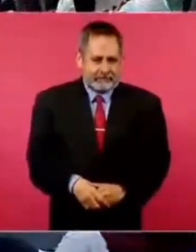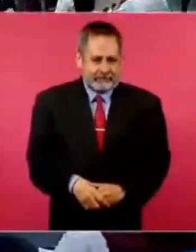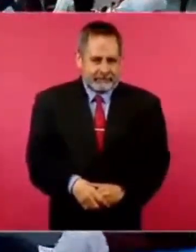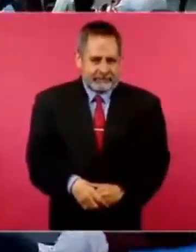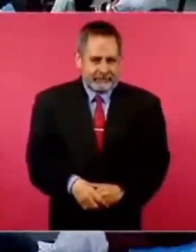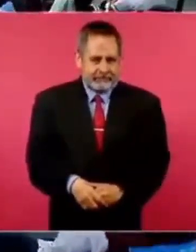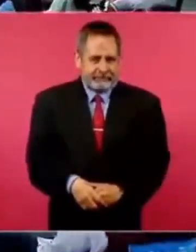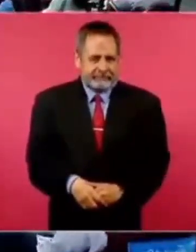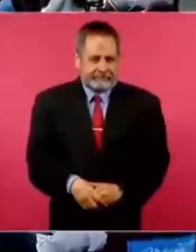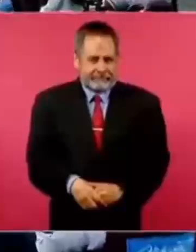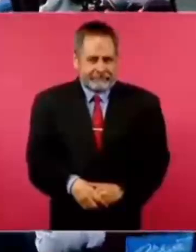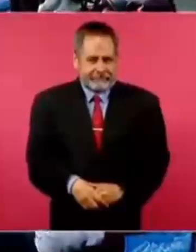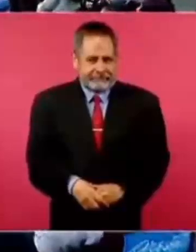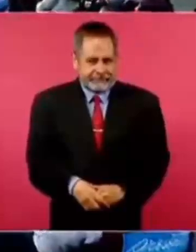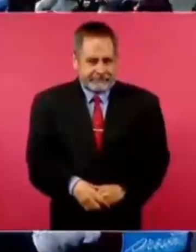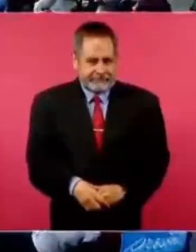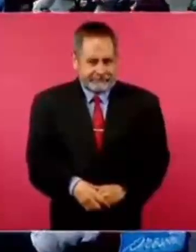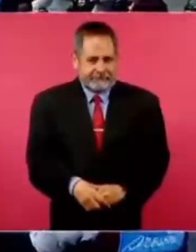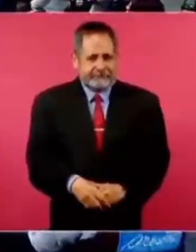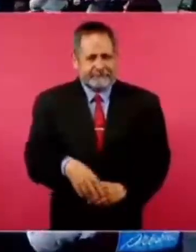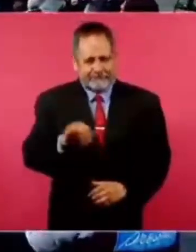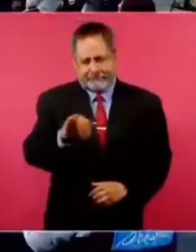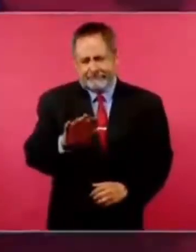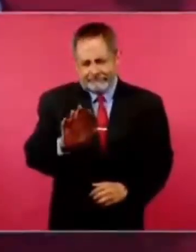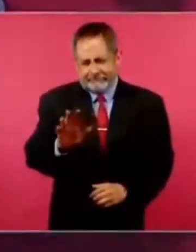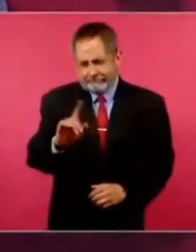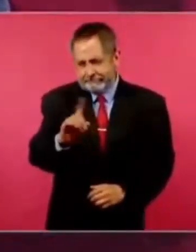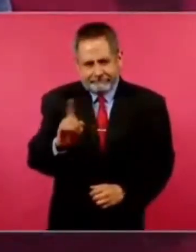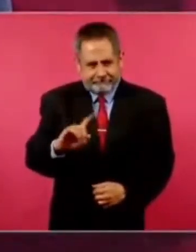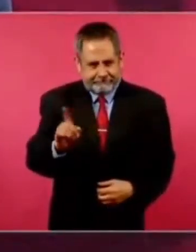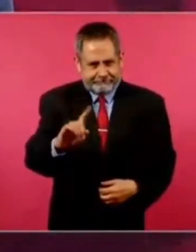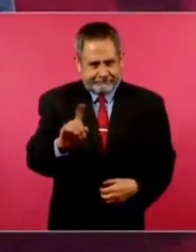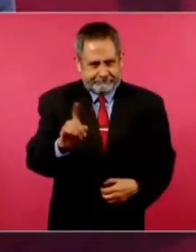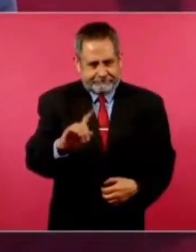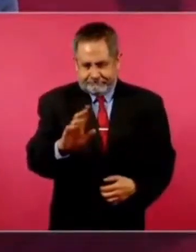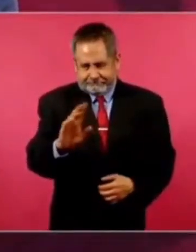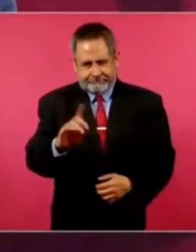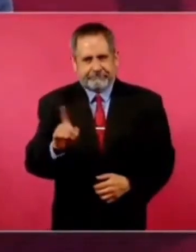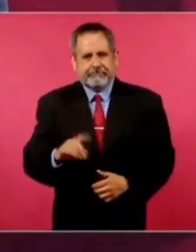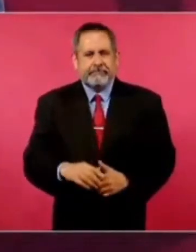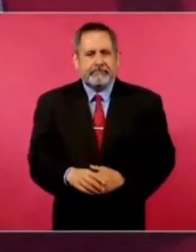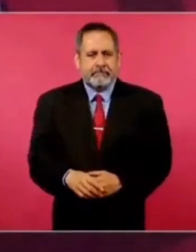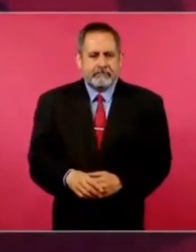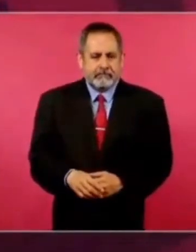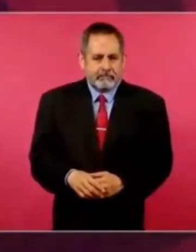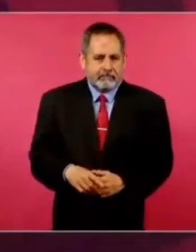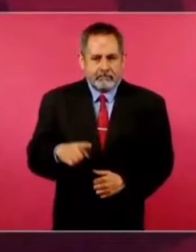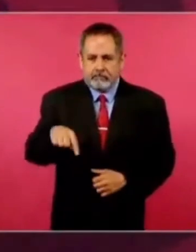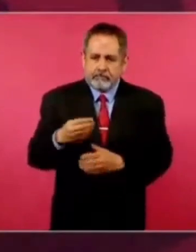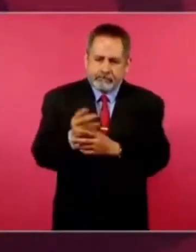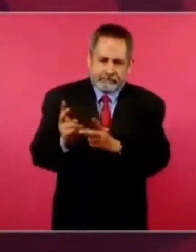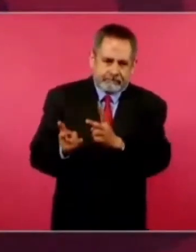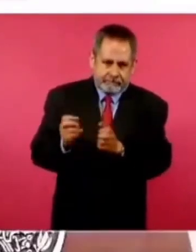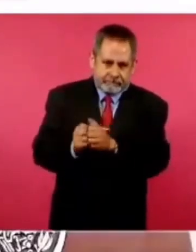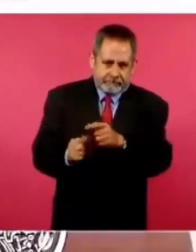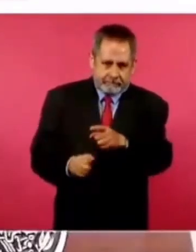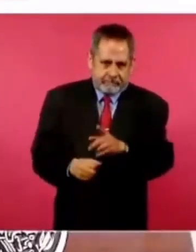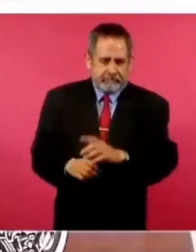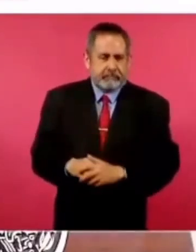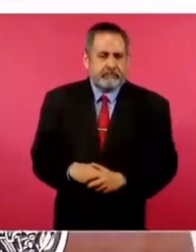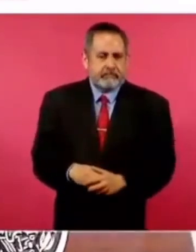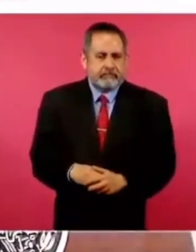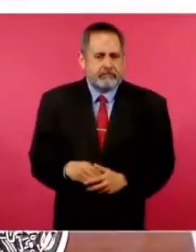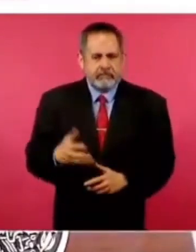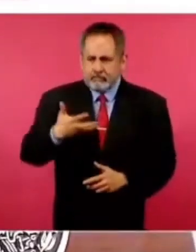Del tema del asesinato de los hombres, que dijo que no mostraron los dos videos. ¿A quién se refería? ¿A la fiscalía de Guanajuato? No, es que dije, hablaron, tengo